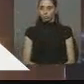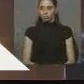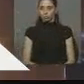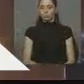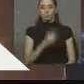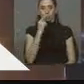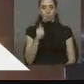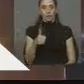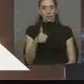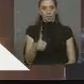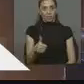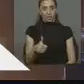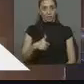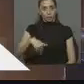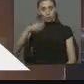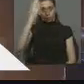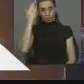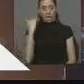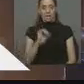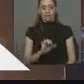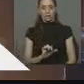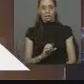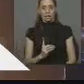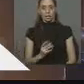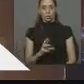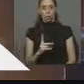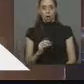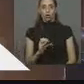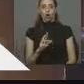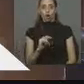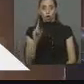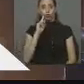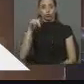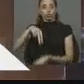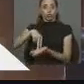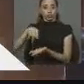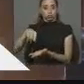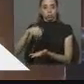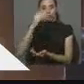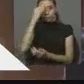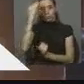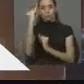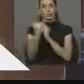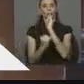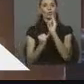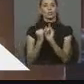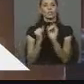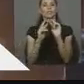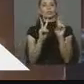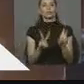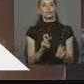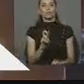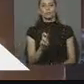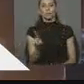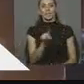Estaba el director de ese entonces, Eduardo Ortiz, un distinguido internacionalista del Partido Socialista.